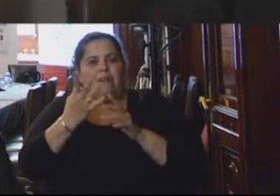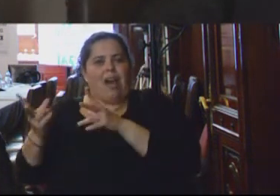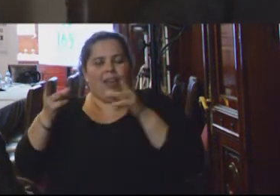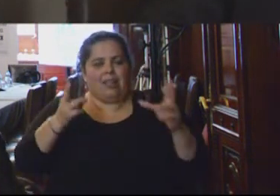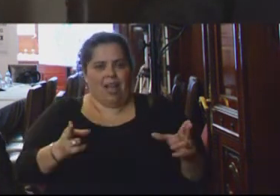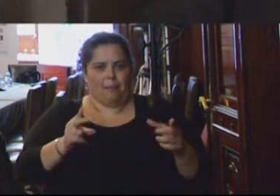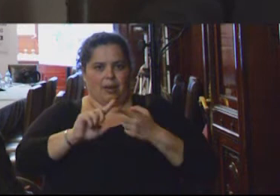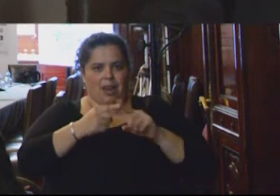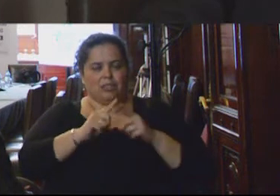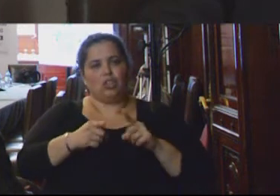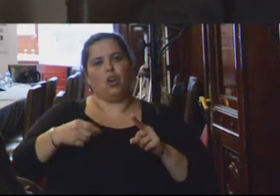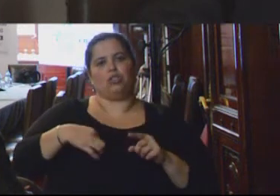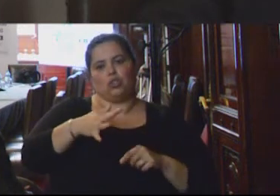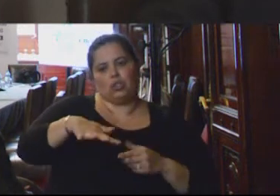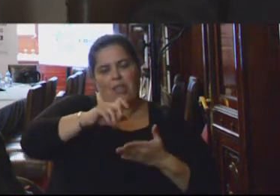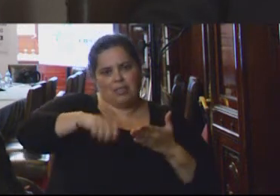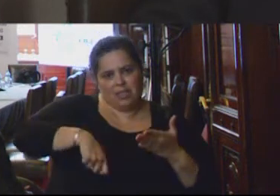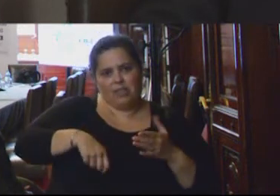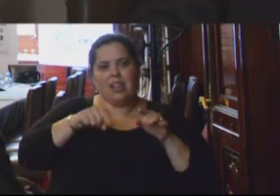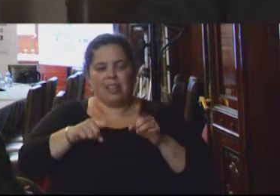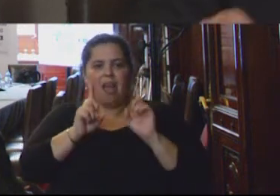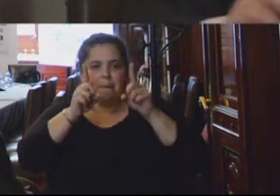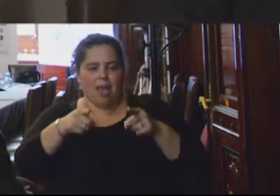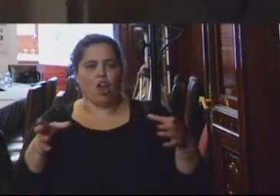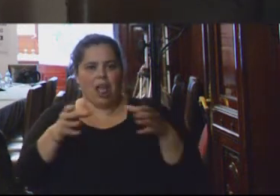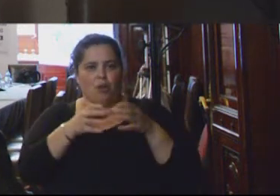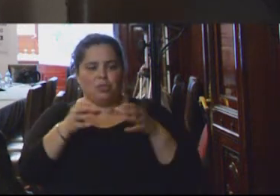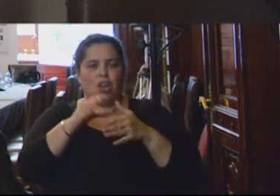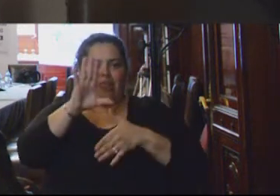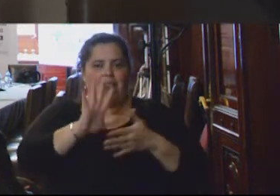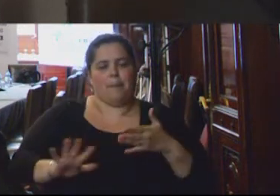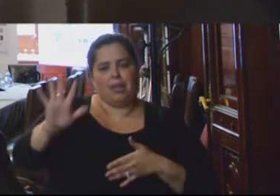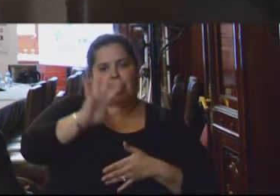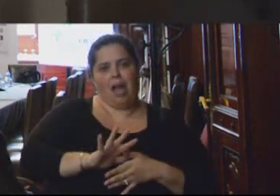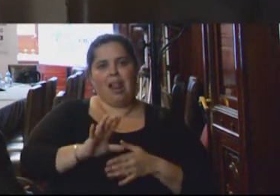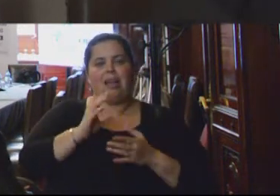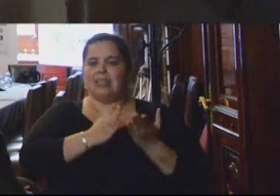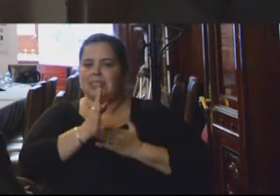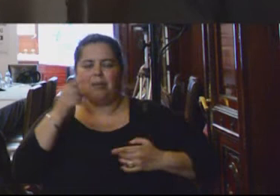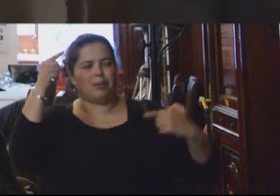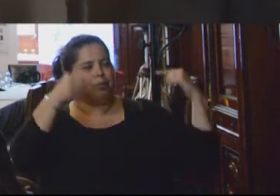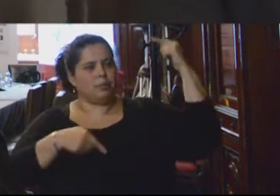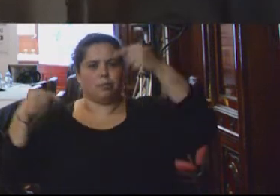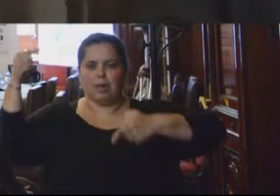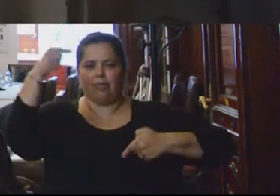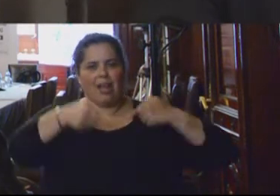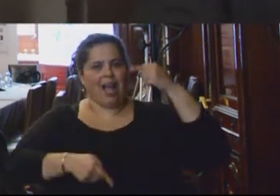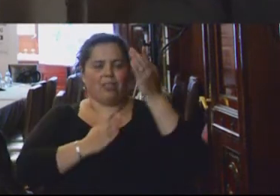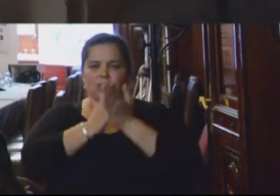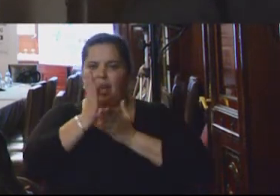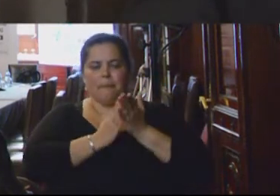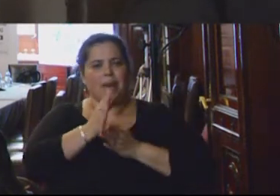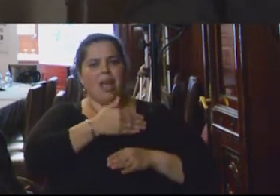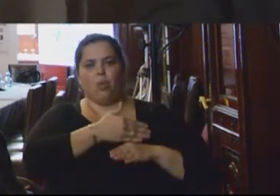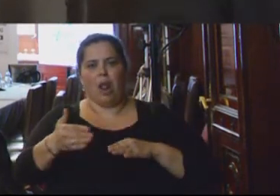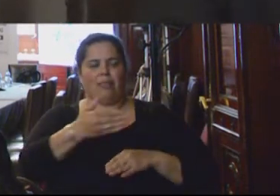y la misma Comisión Interamericana, atacada despiadadamente durante el gobierno de Rafael